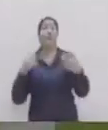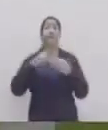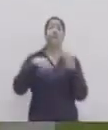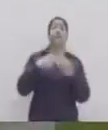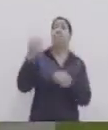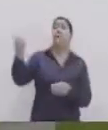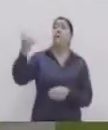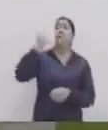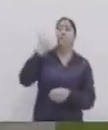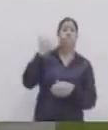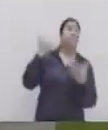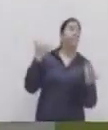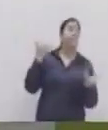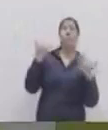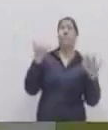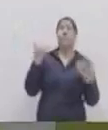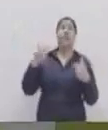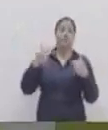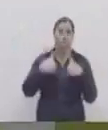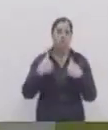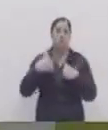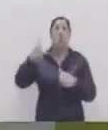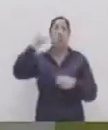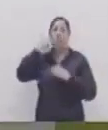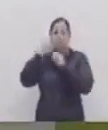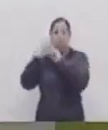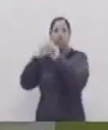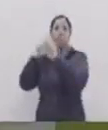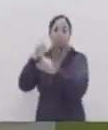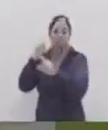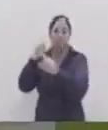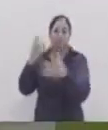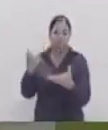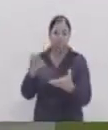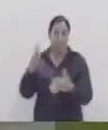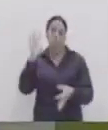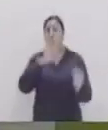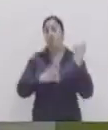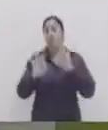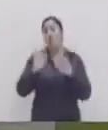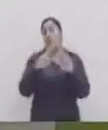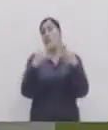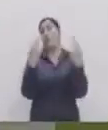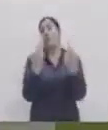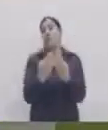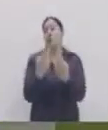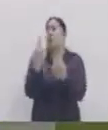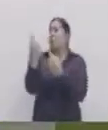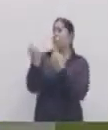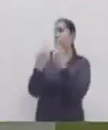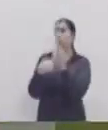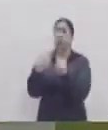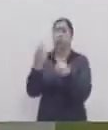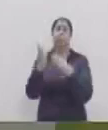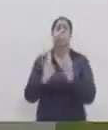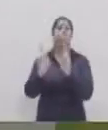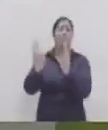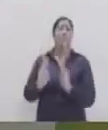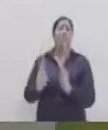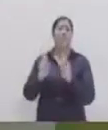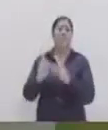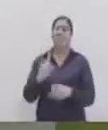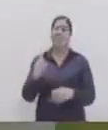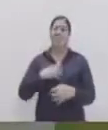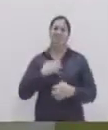me llame, o cuando tengamos una reunión y platiquemos. Entonces debe de evitar uno tratar de